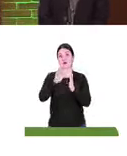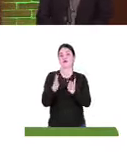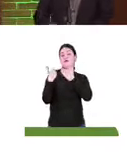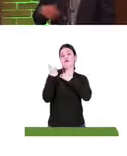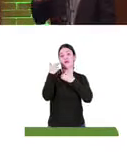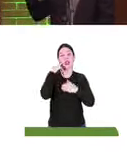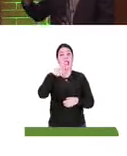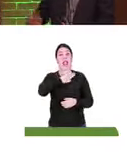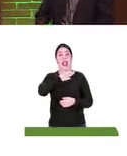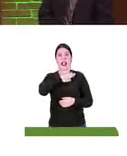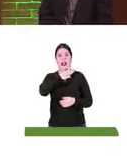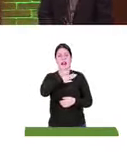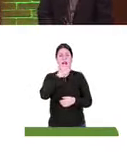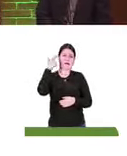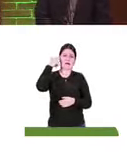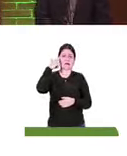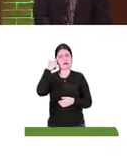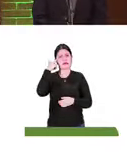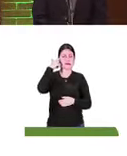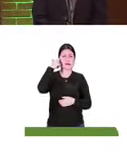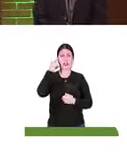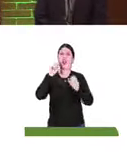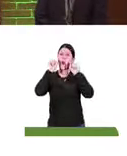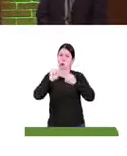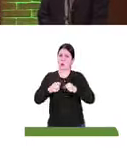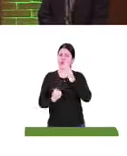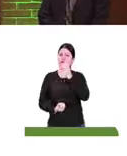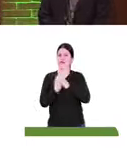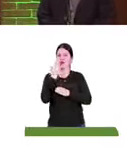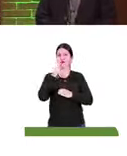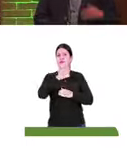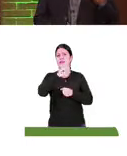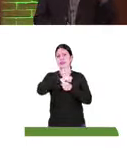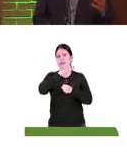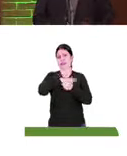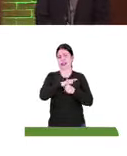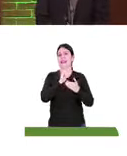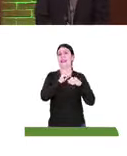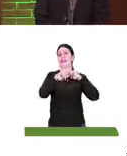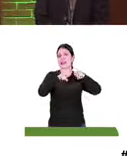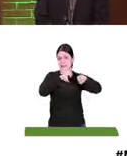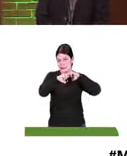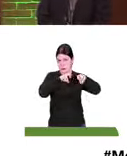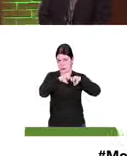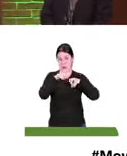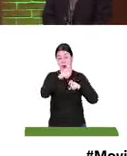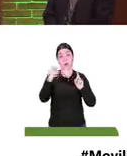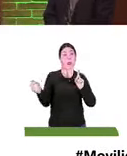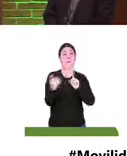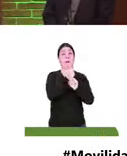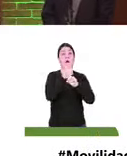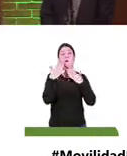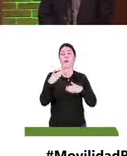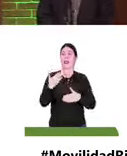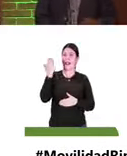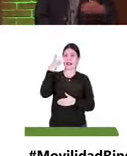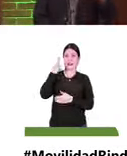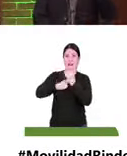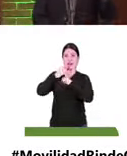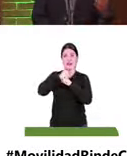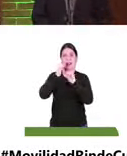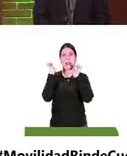se pensaba en la constitución de la operadora distrital de transporte. Esto se logró en mayo del 2021.